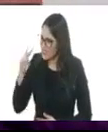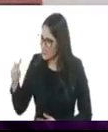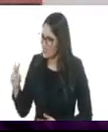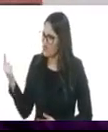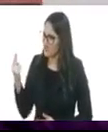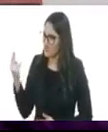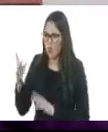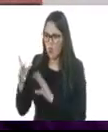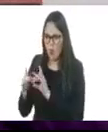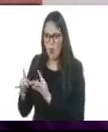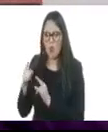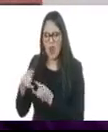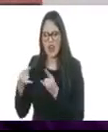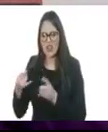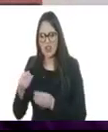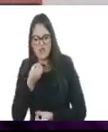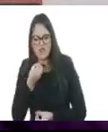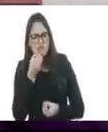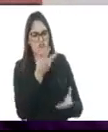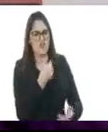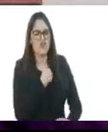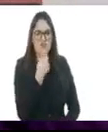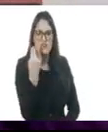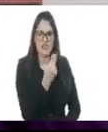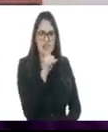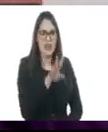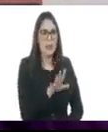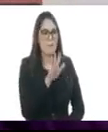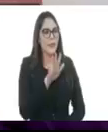Hernández Tepetate. Para mí fue un enamoramiento